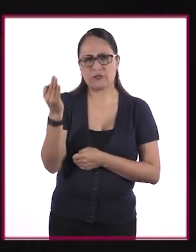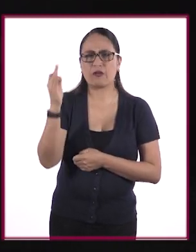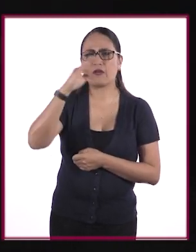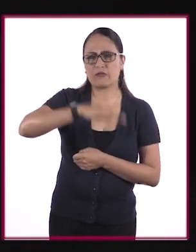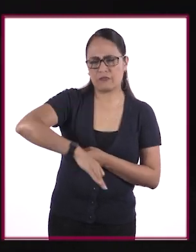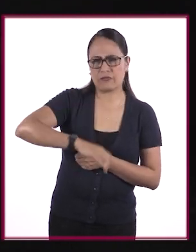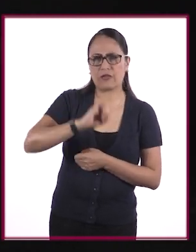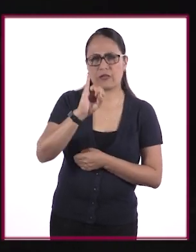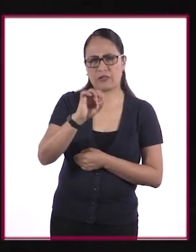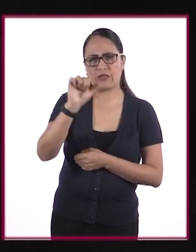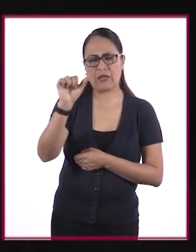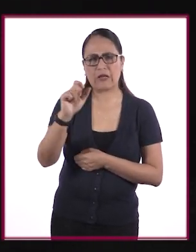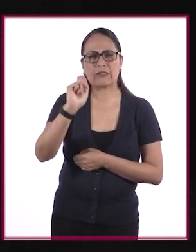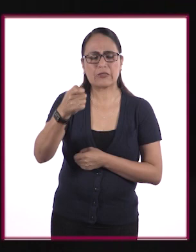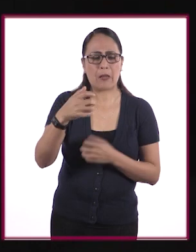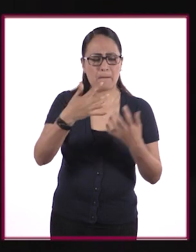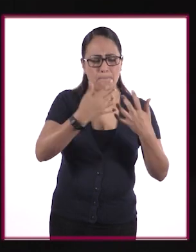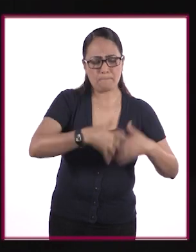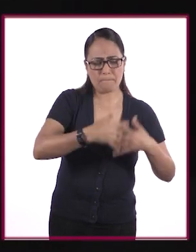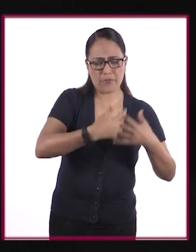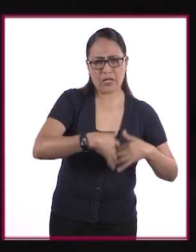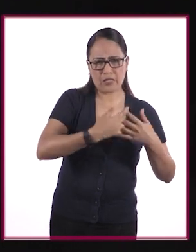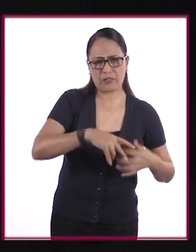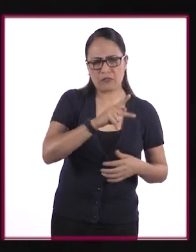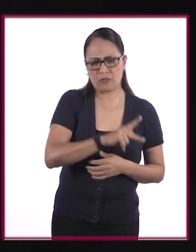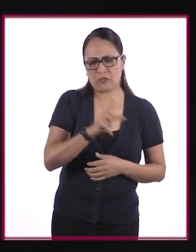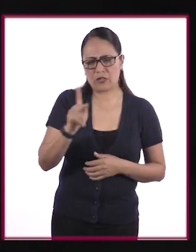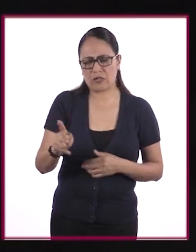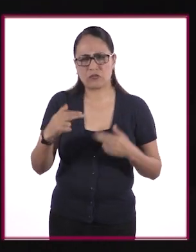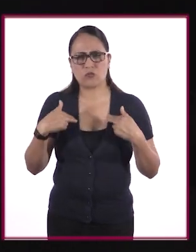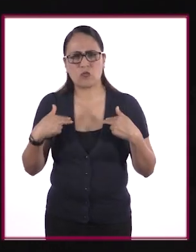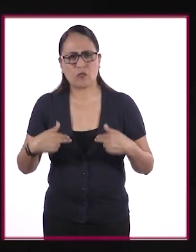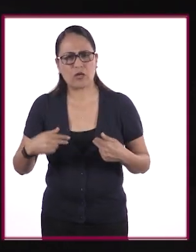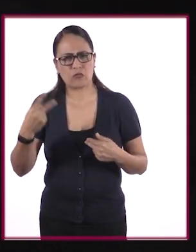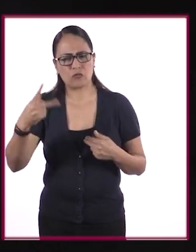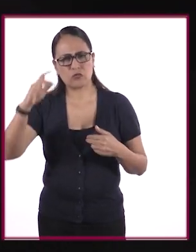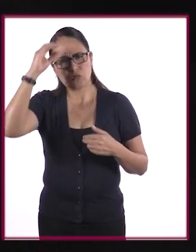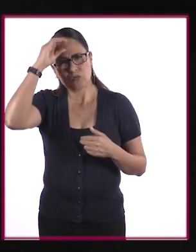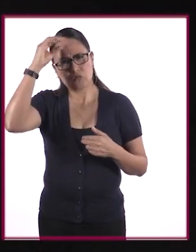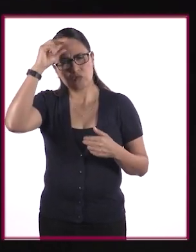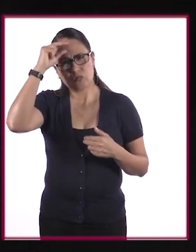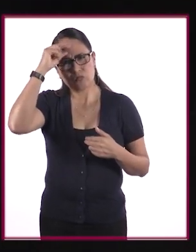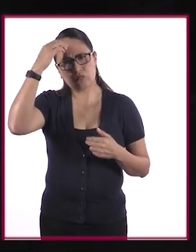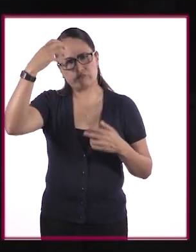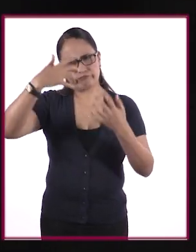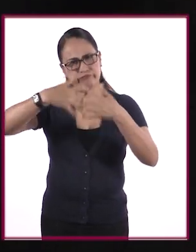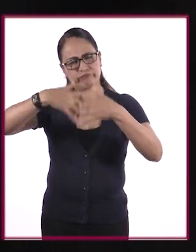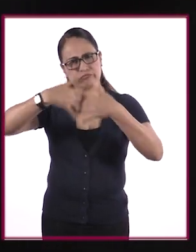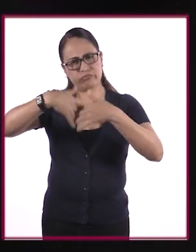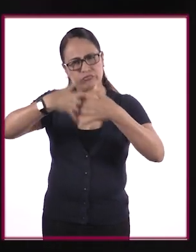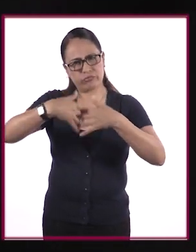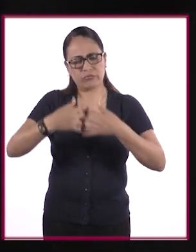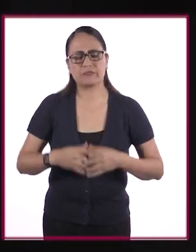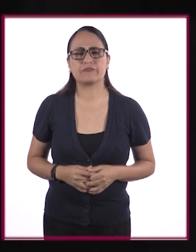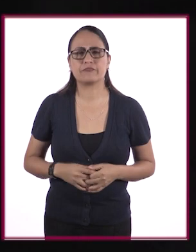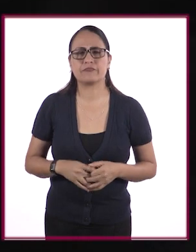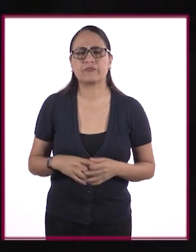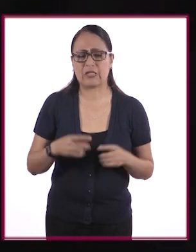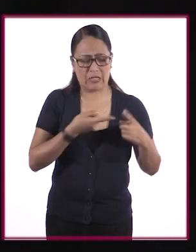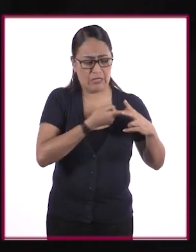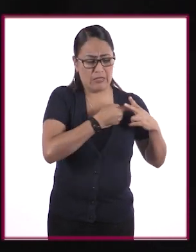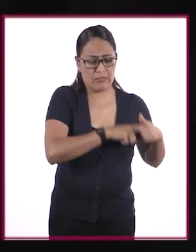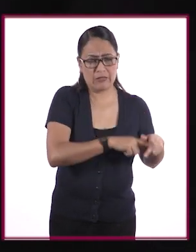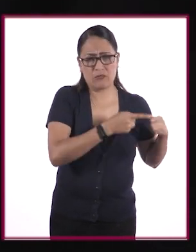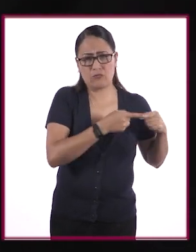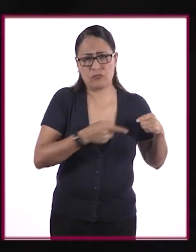crear máquinas que pueden emular la inteligencia humana. Desde entonces ha cambiado mucho la percepción y el concepto que